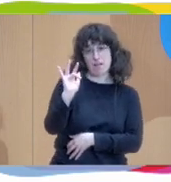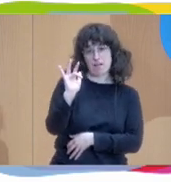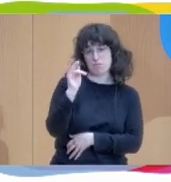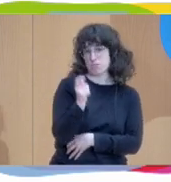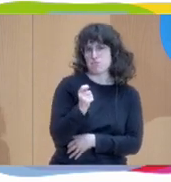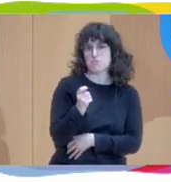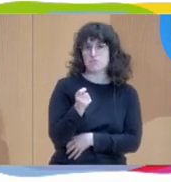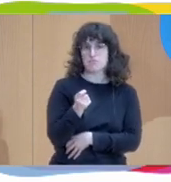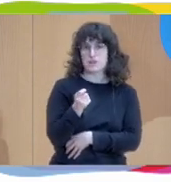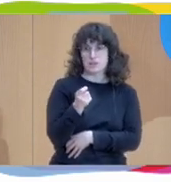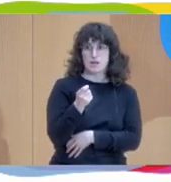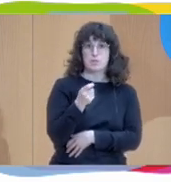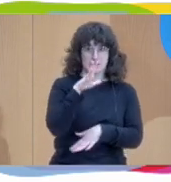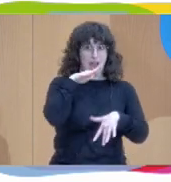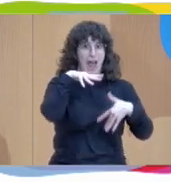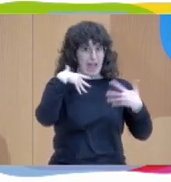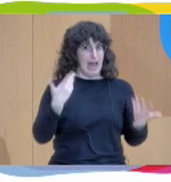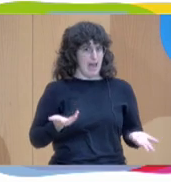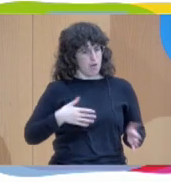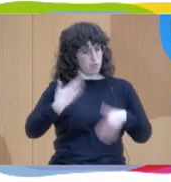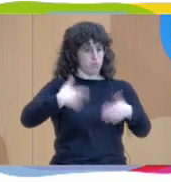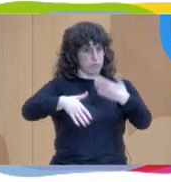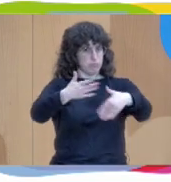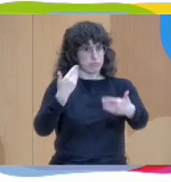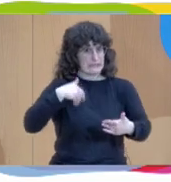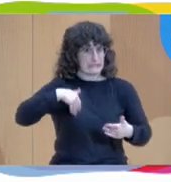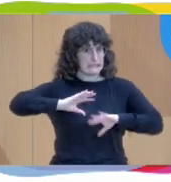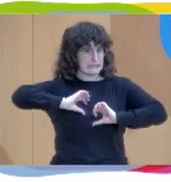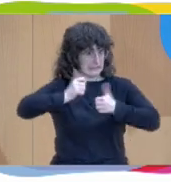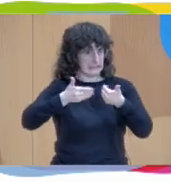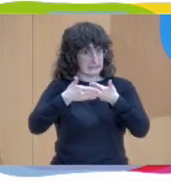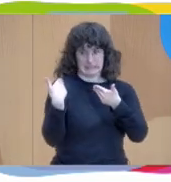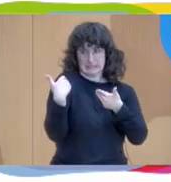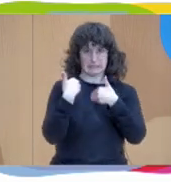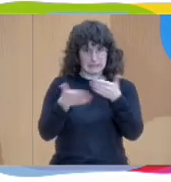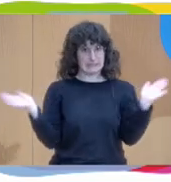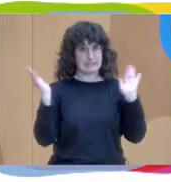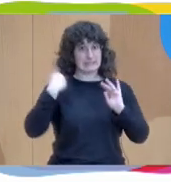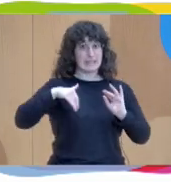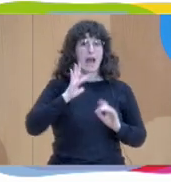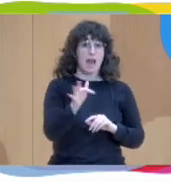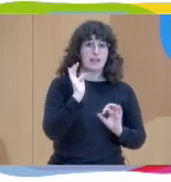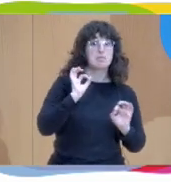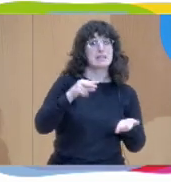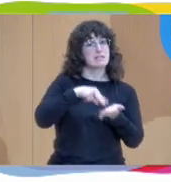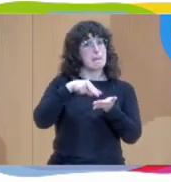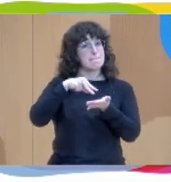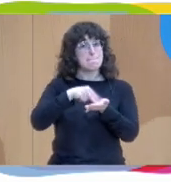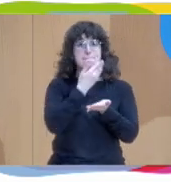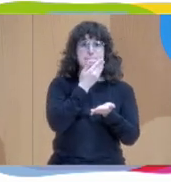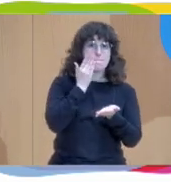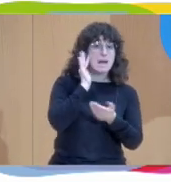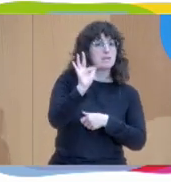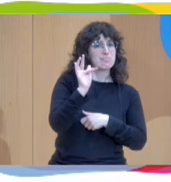que están eh trabajando ya activamente lo hemos eh desarrollado además en formato presencial y en formato Online para facilitar